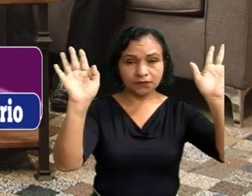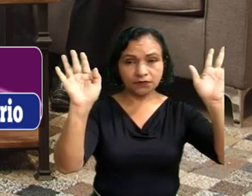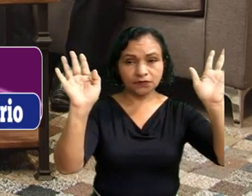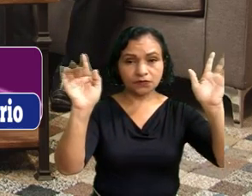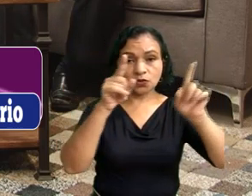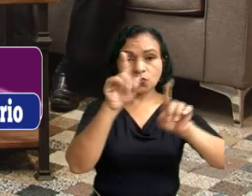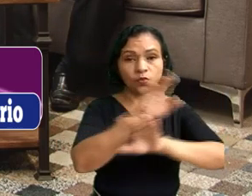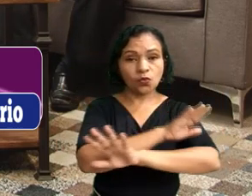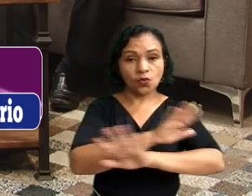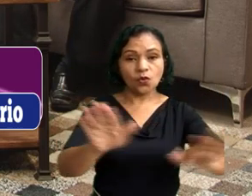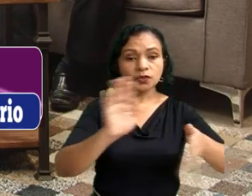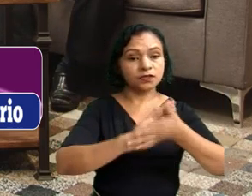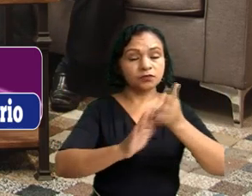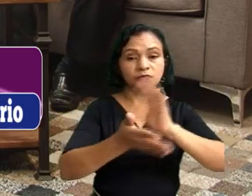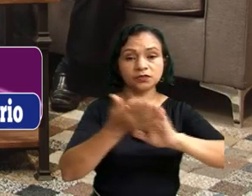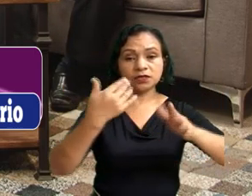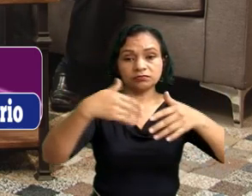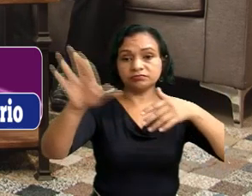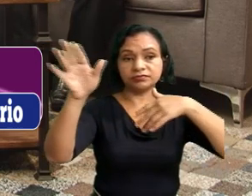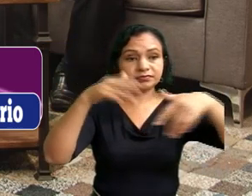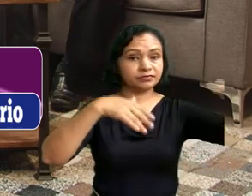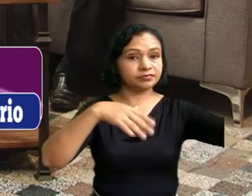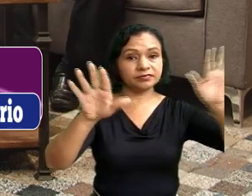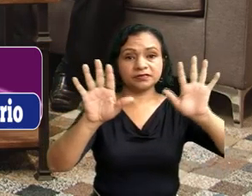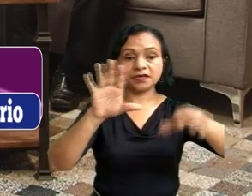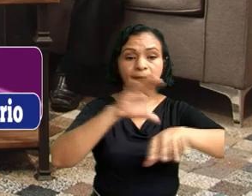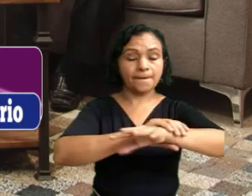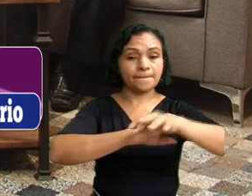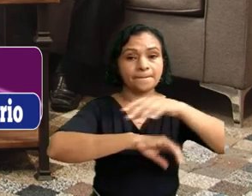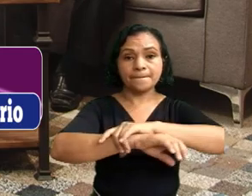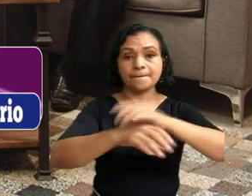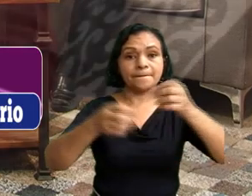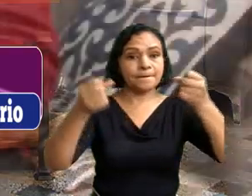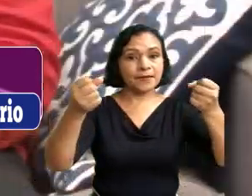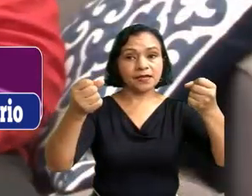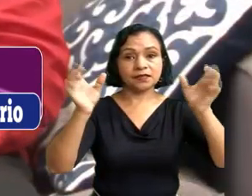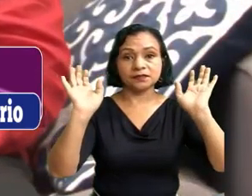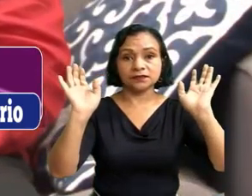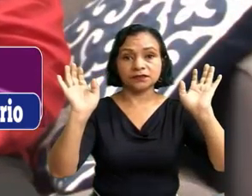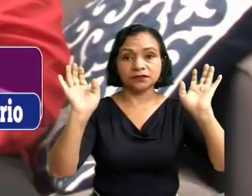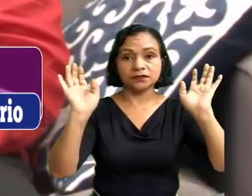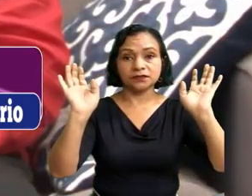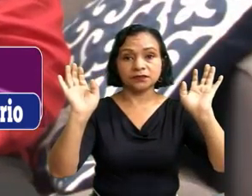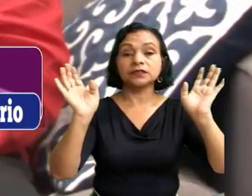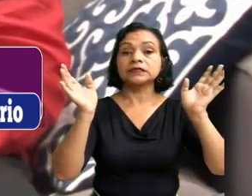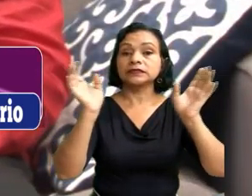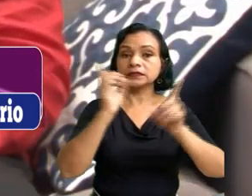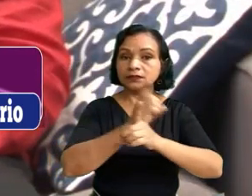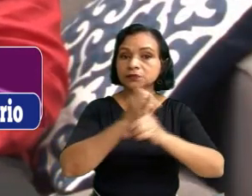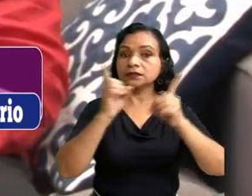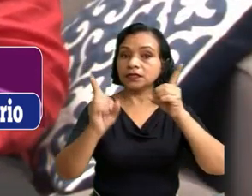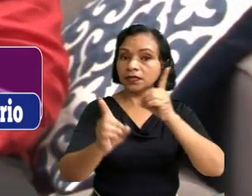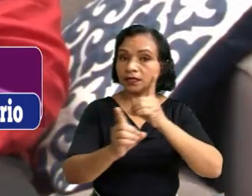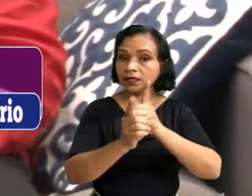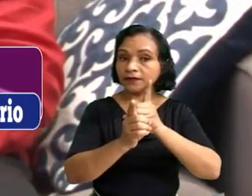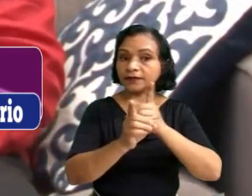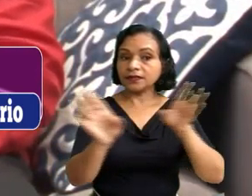últimos que había un detenido pero además se tienen que cerrar los casos de los que estaba